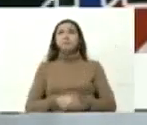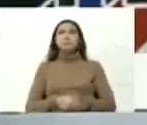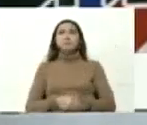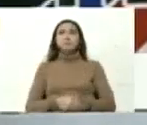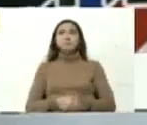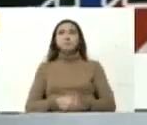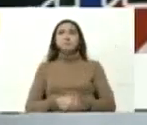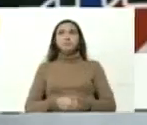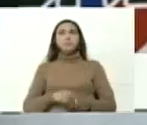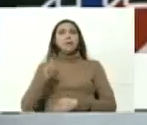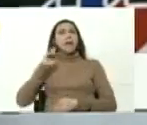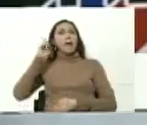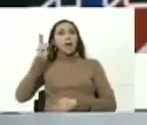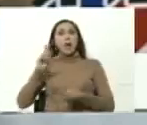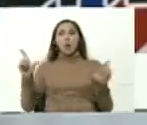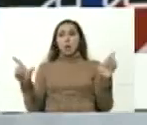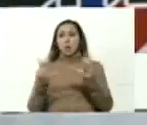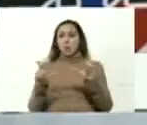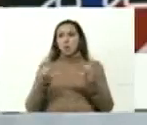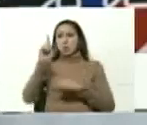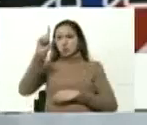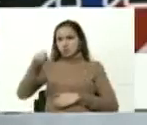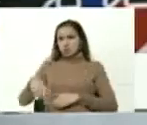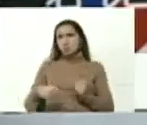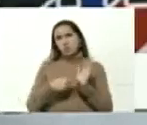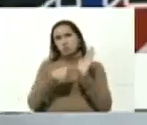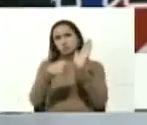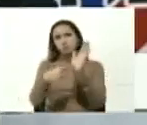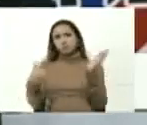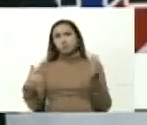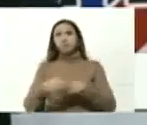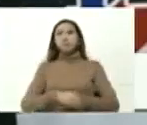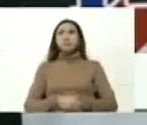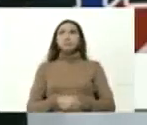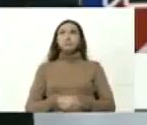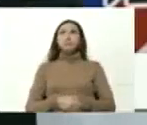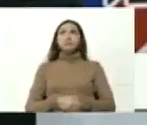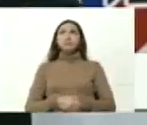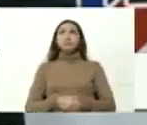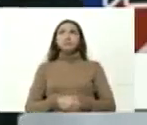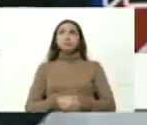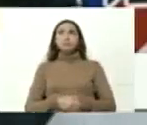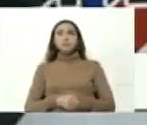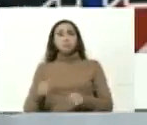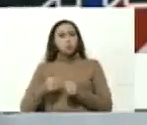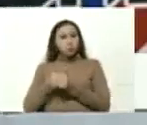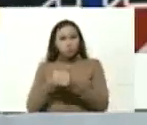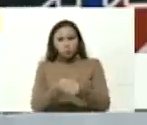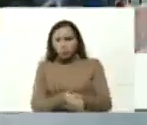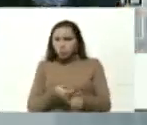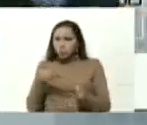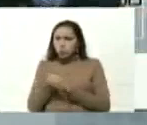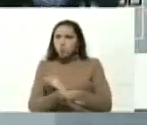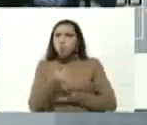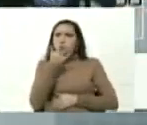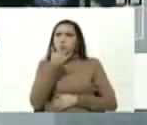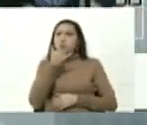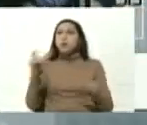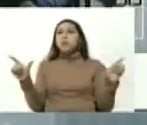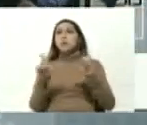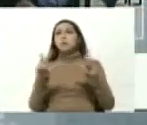tanto en la radio como en la televisión, en este caso el seguimiento que hacemos aquí es lo que ocurre en